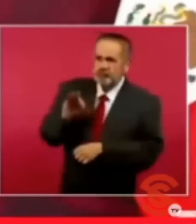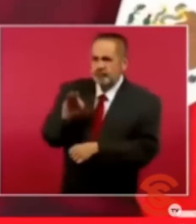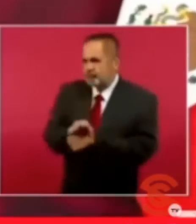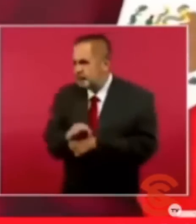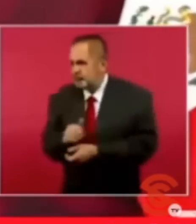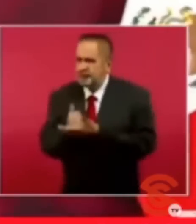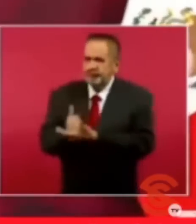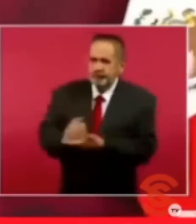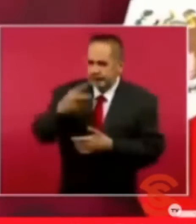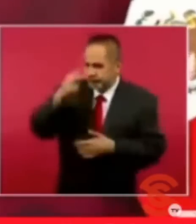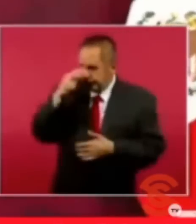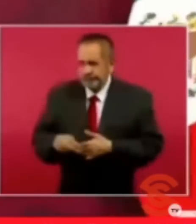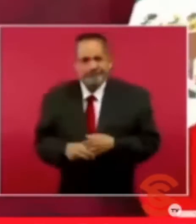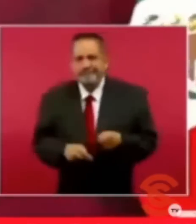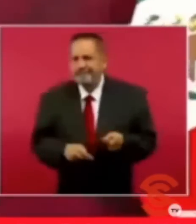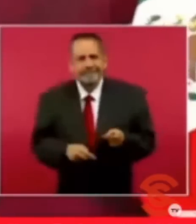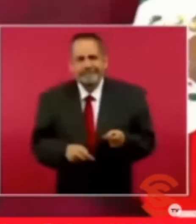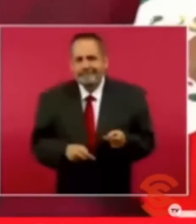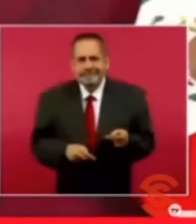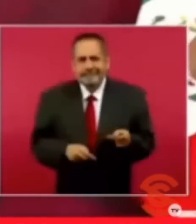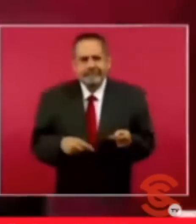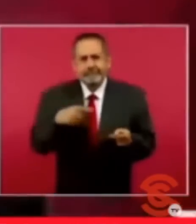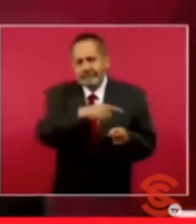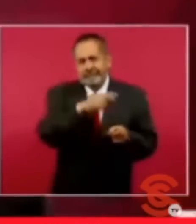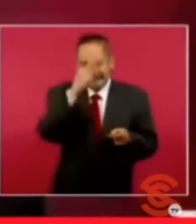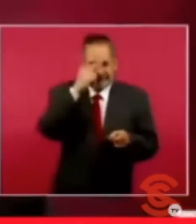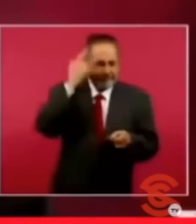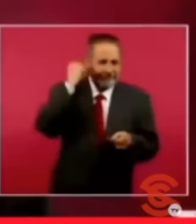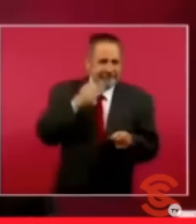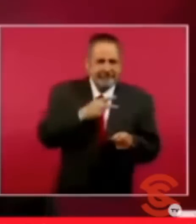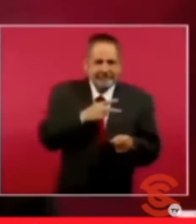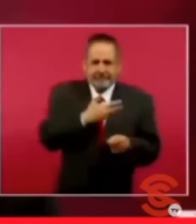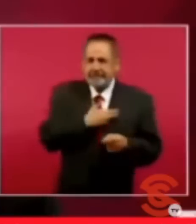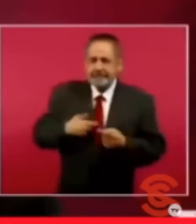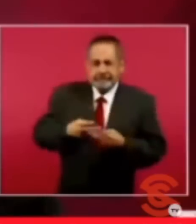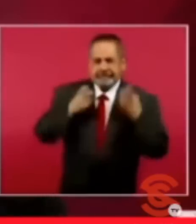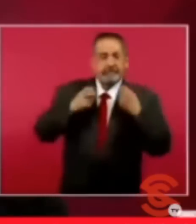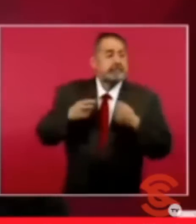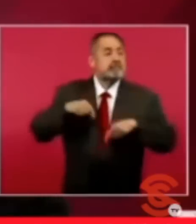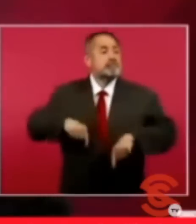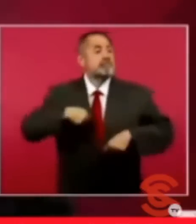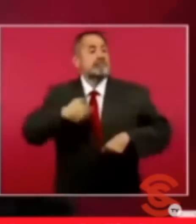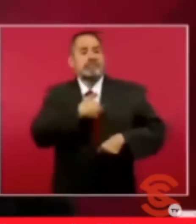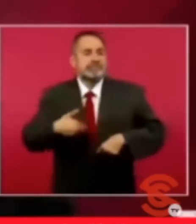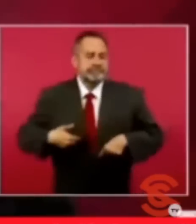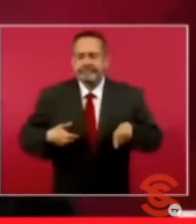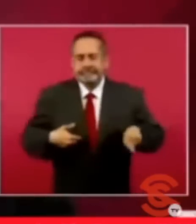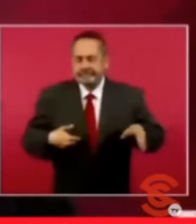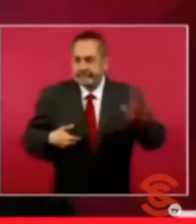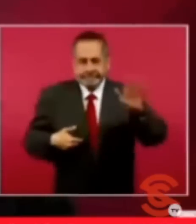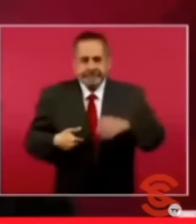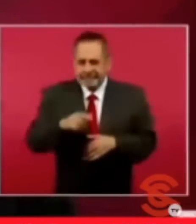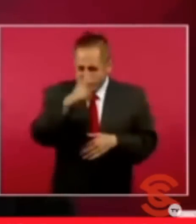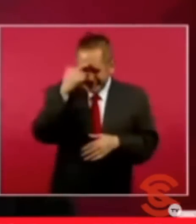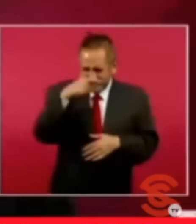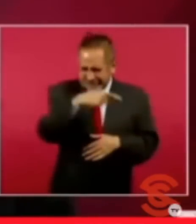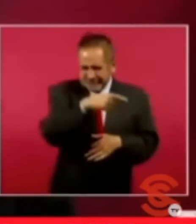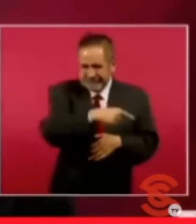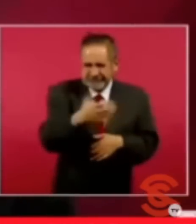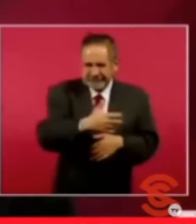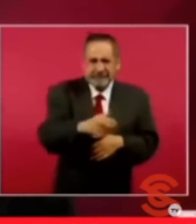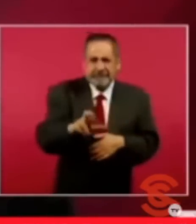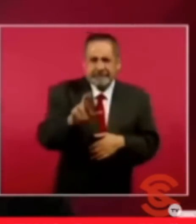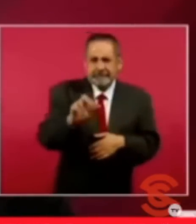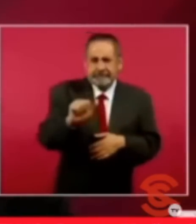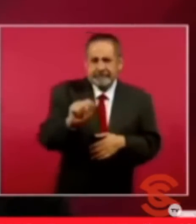cuando usurpó la presidencia. Pues a nadie se nos olvida, por ejemplo, la operación Rápido